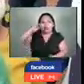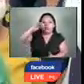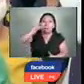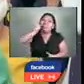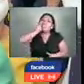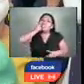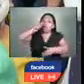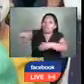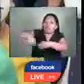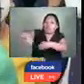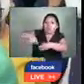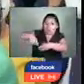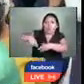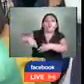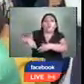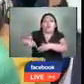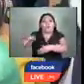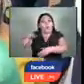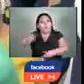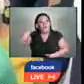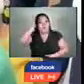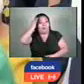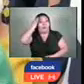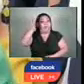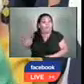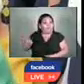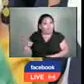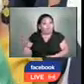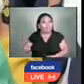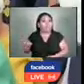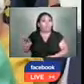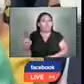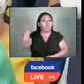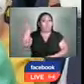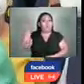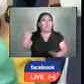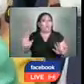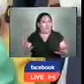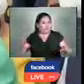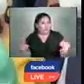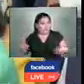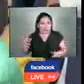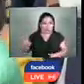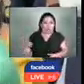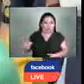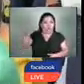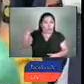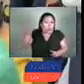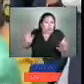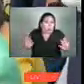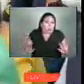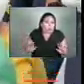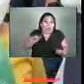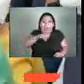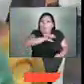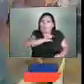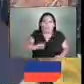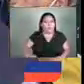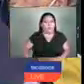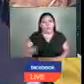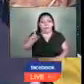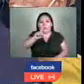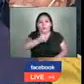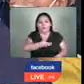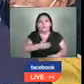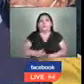en el gas propano. Como sabemos, este incremento de precios se debe a razones ajenas a El Salvador. Son